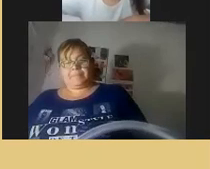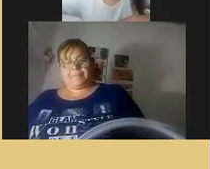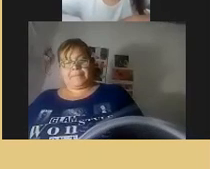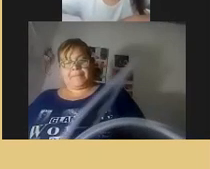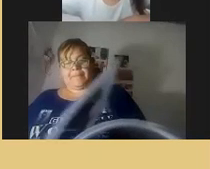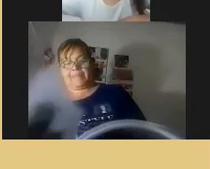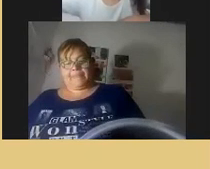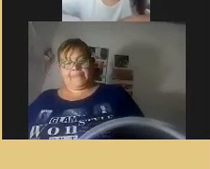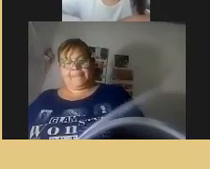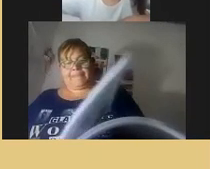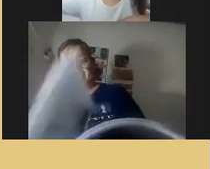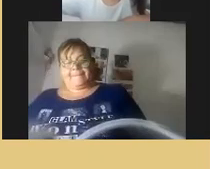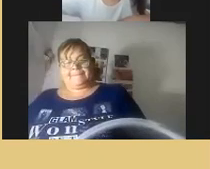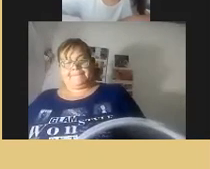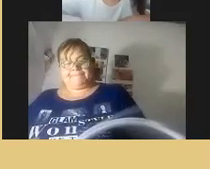reptando.